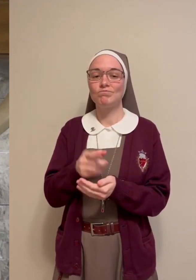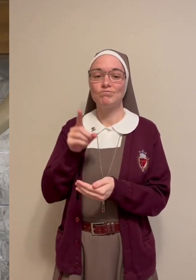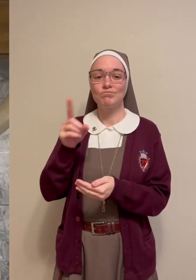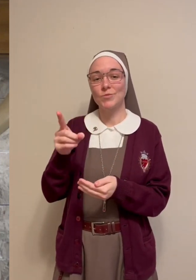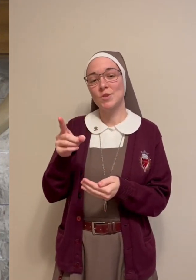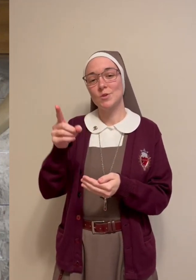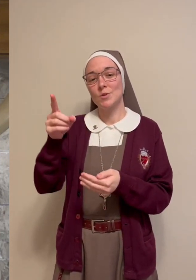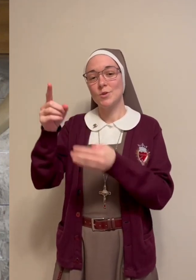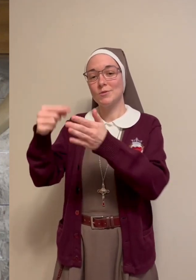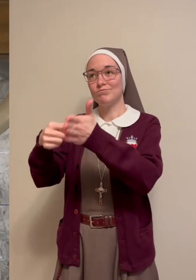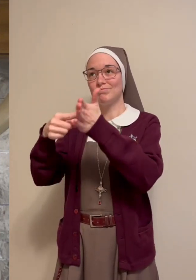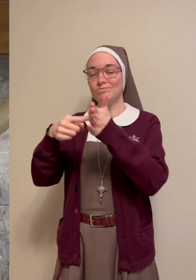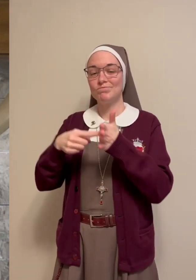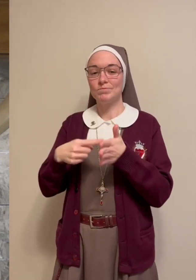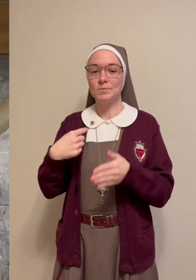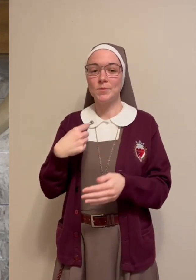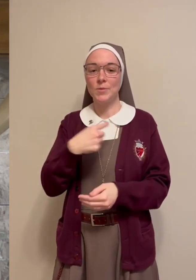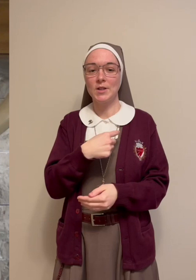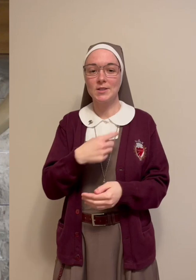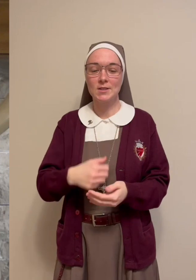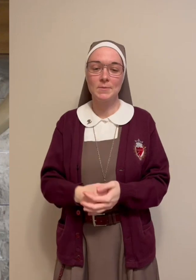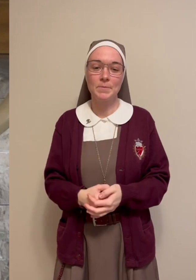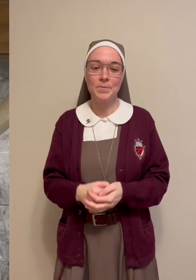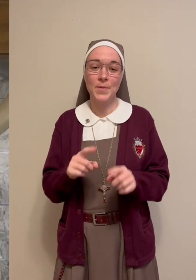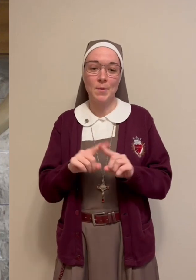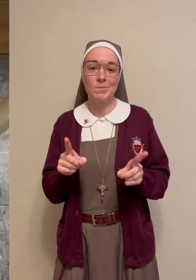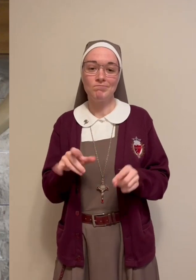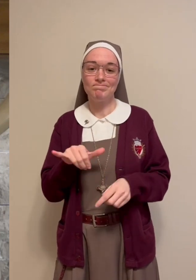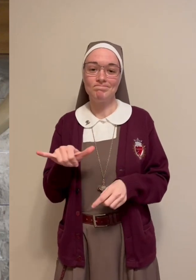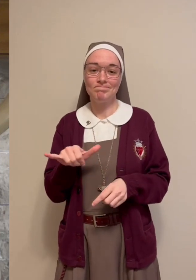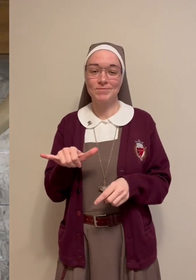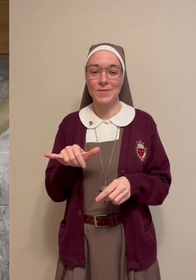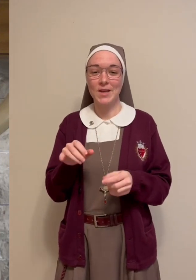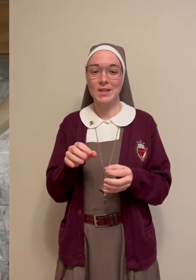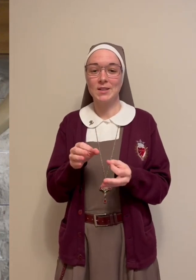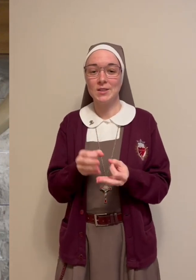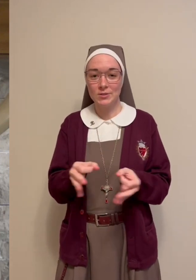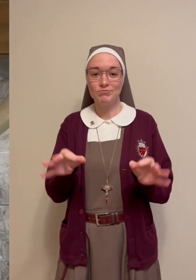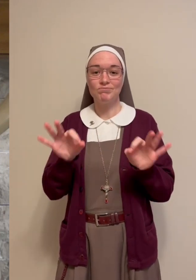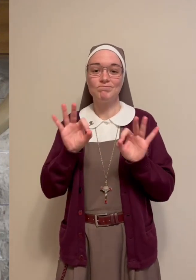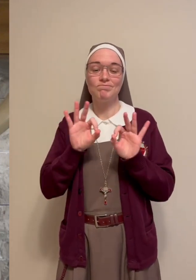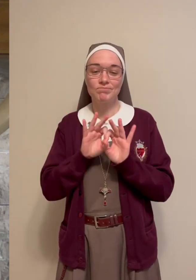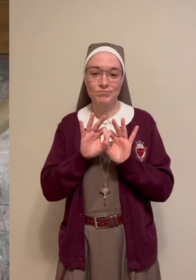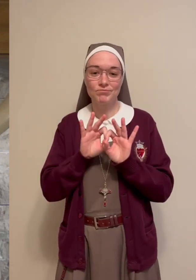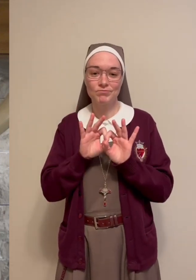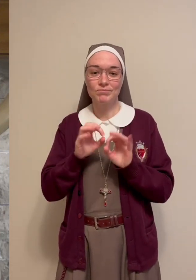Pero así como es un don gratuito, también requiere de nuestra gratuidad.